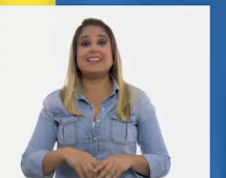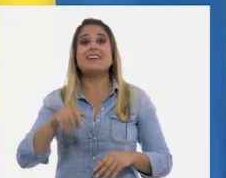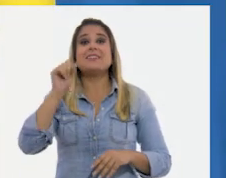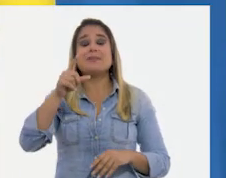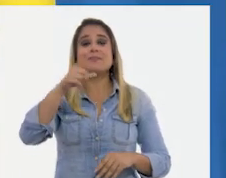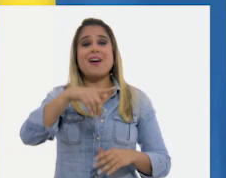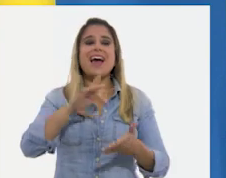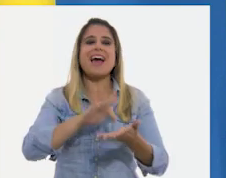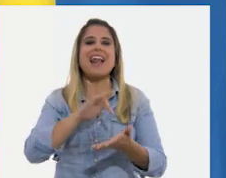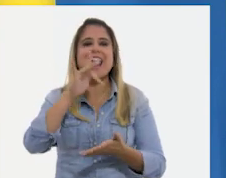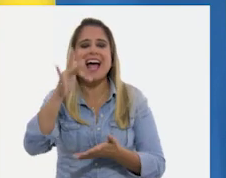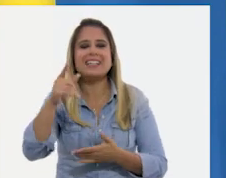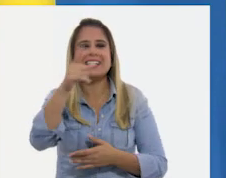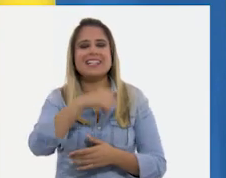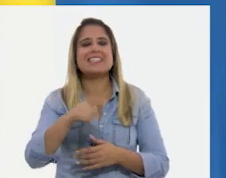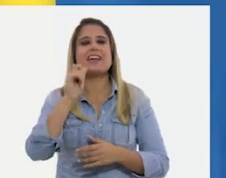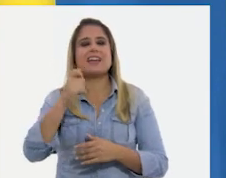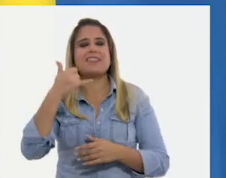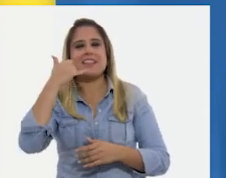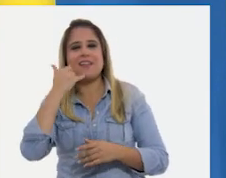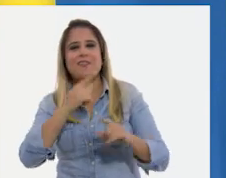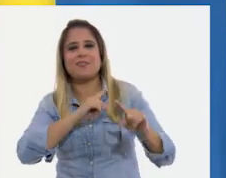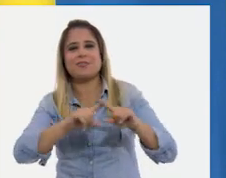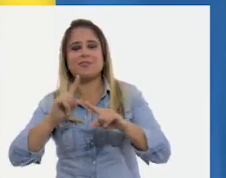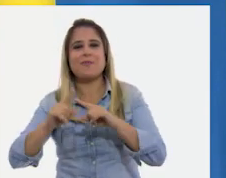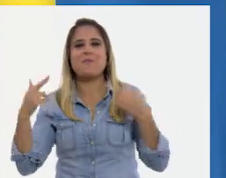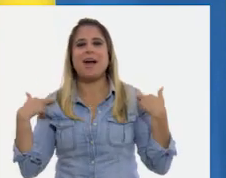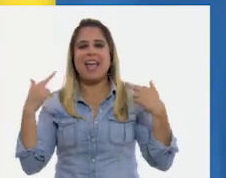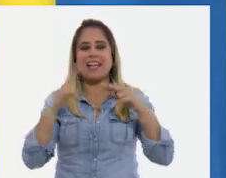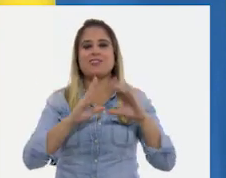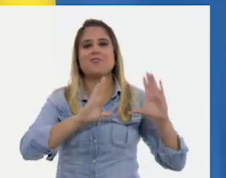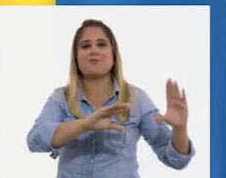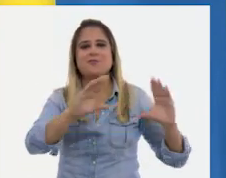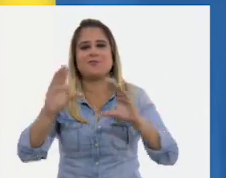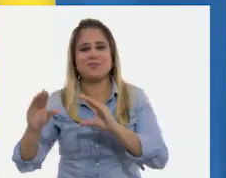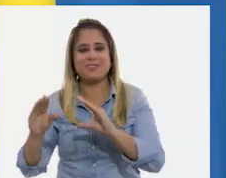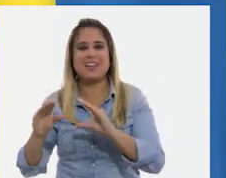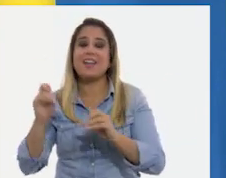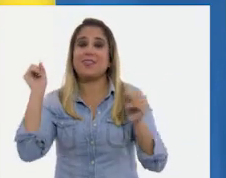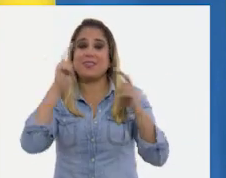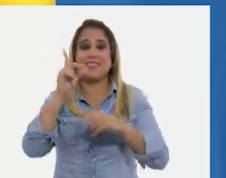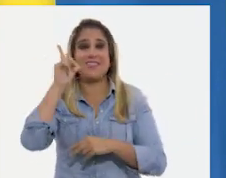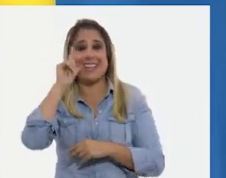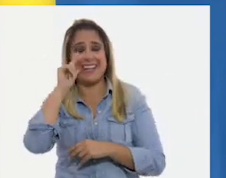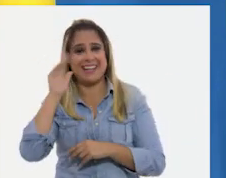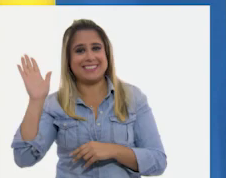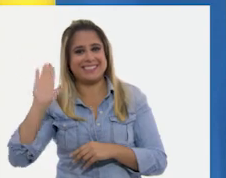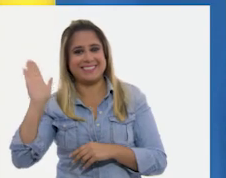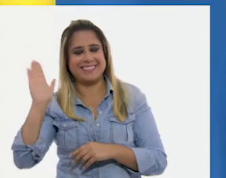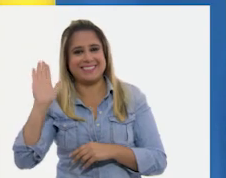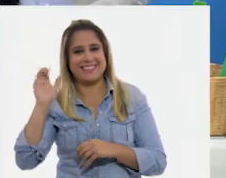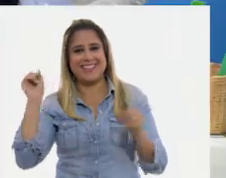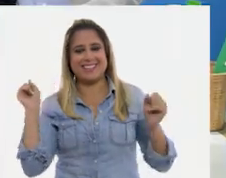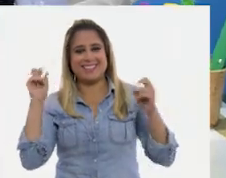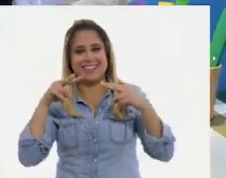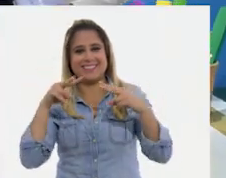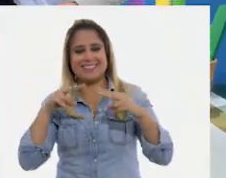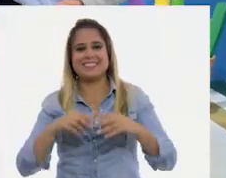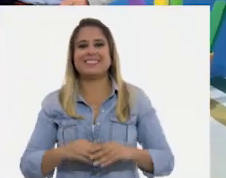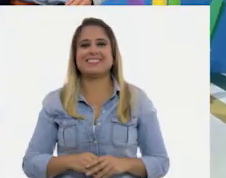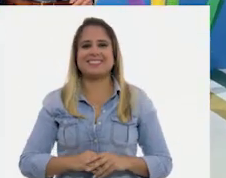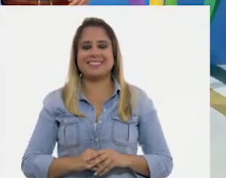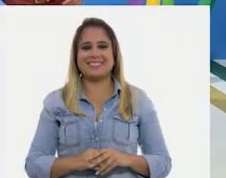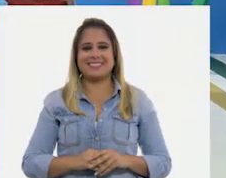Le damos las gracias a los maestros y maestras que el día de hoy nos dieron clase. Nos vemos mañana. Nos vemos.